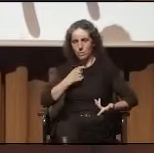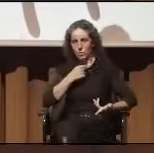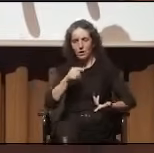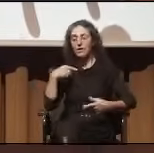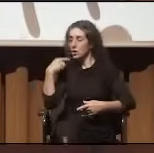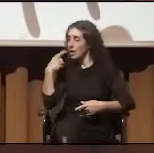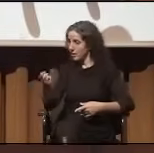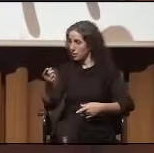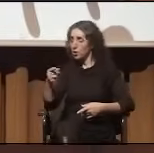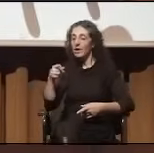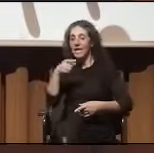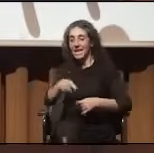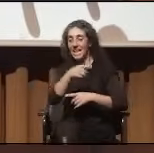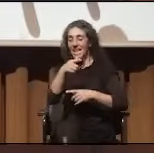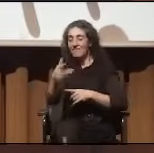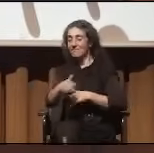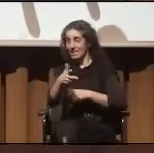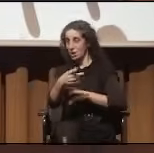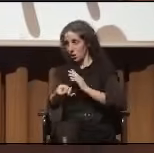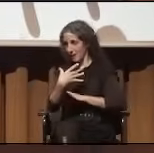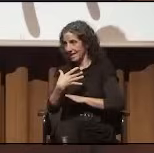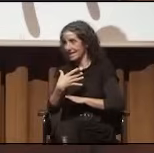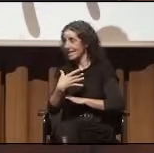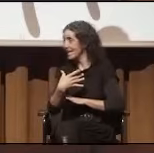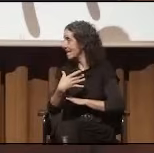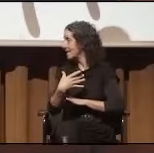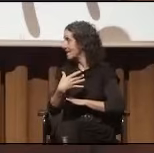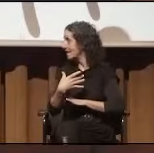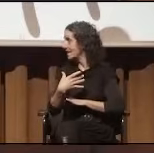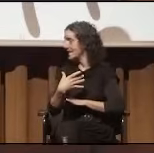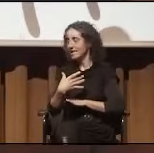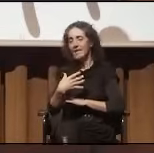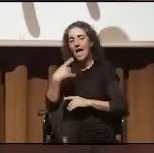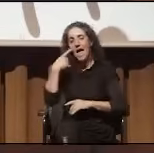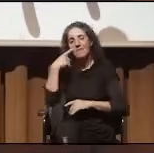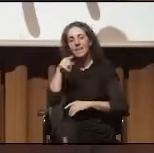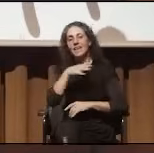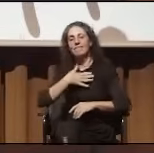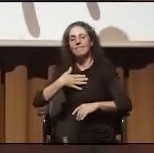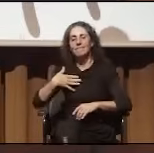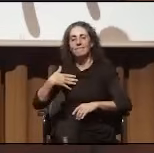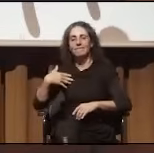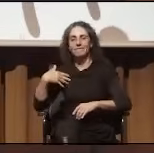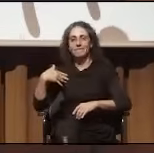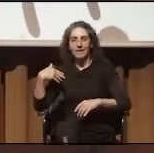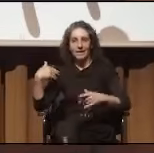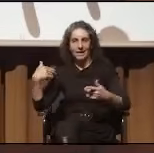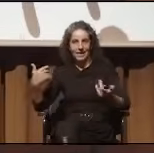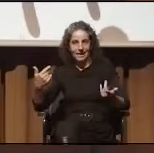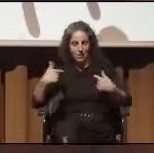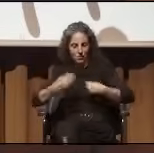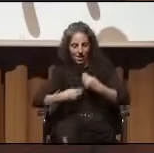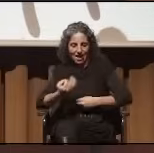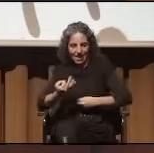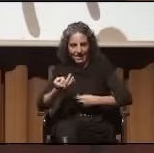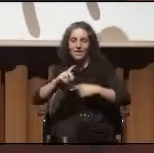me mande un vídeo, porque no fue rápido, dile que me mande un vídeo a ver qué quiere de mí y yo ya veré qué le contesto. Entonces me